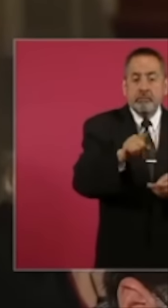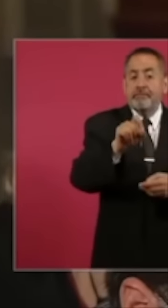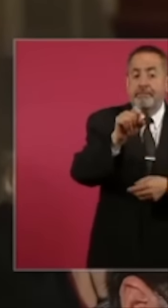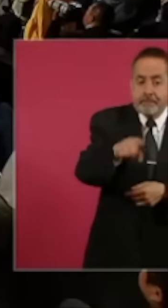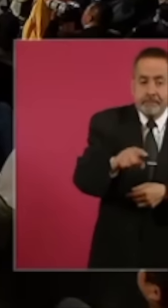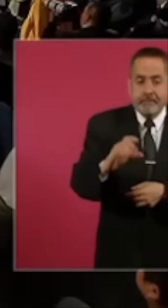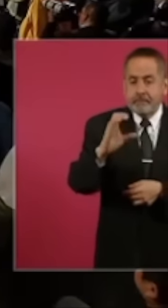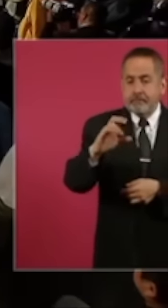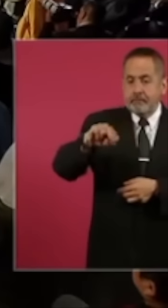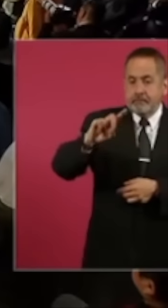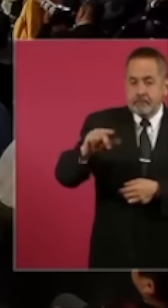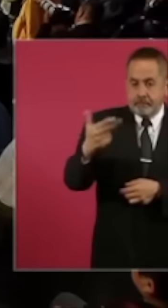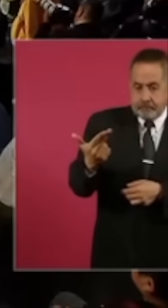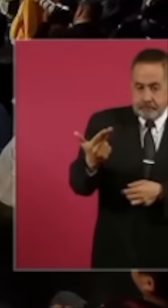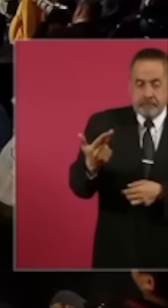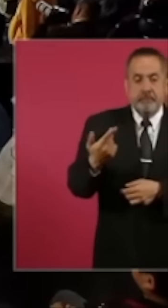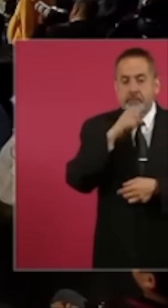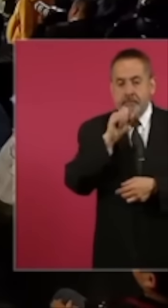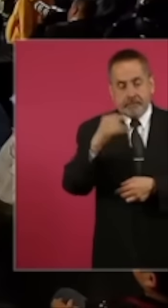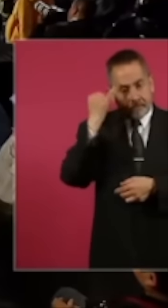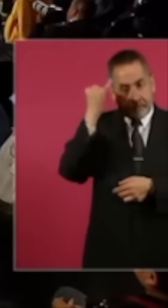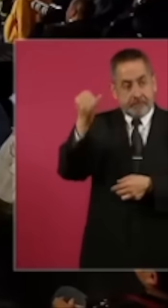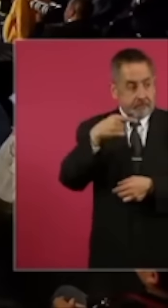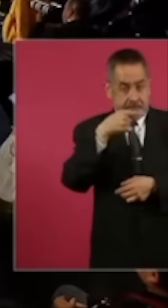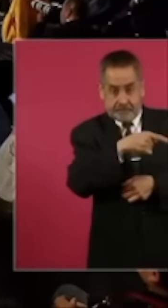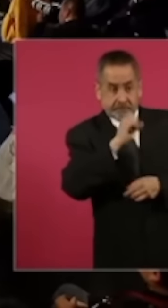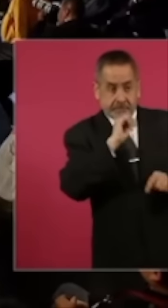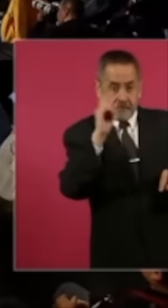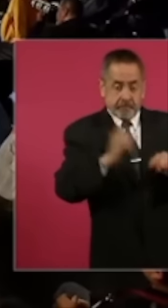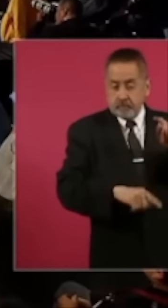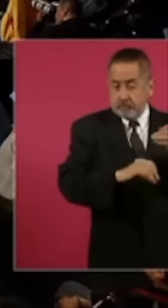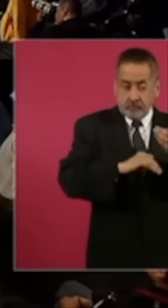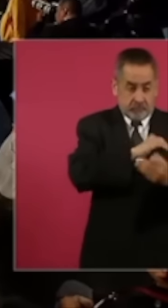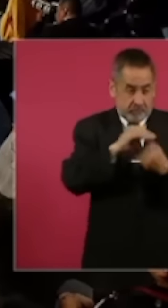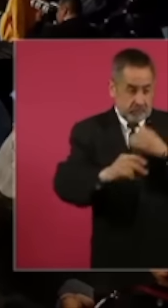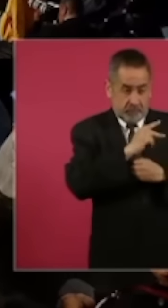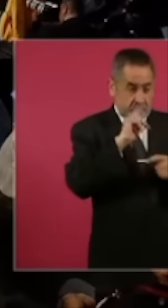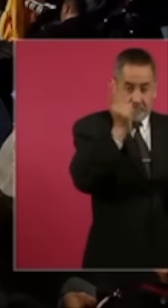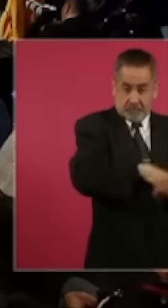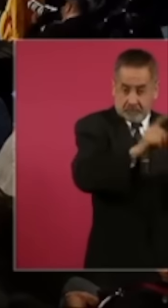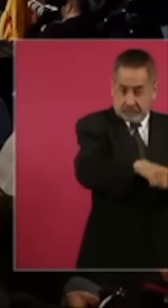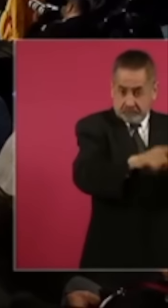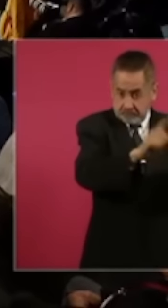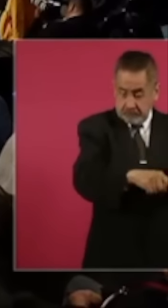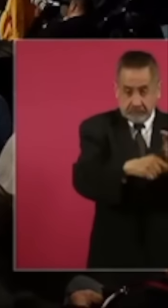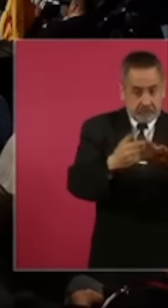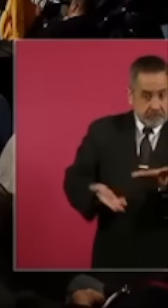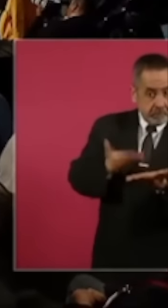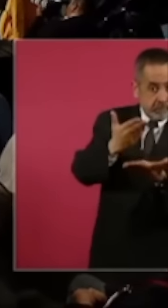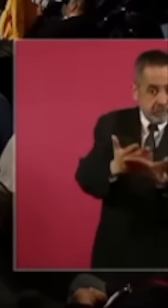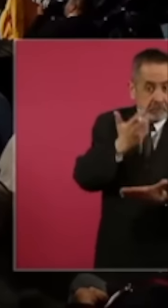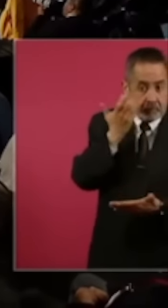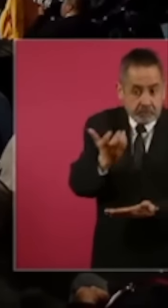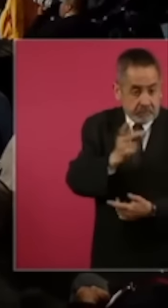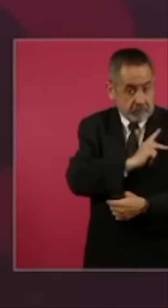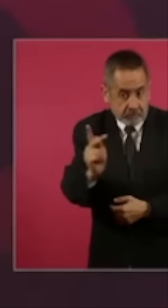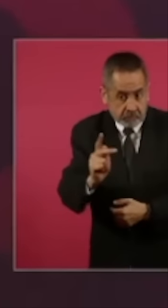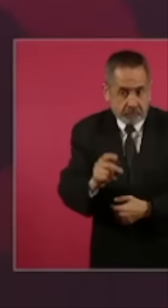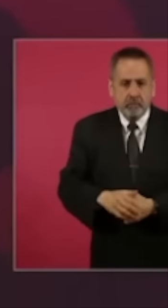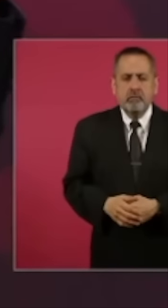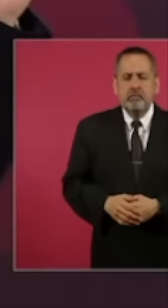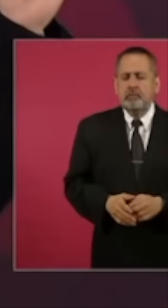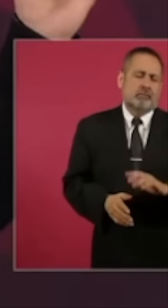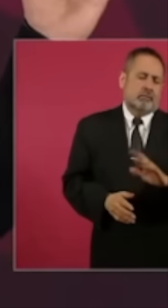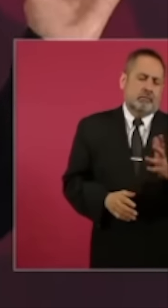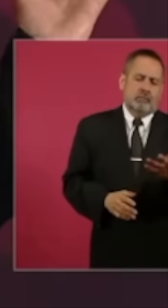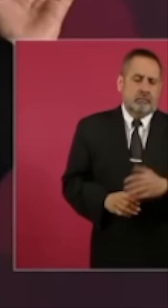ejemplo la CNDH. En primera instancia, preguntarle si en efecto serán todos los organismos que usted planteará enviar en esta iniciativa. No,